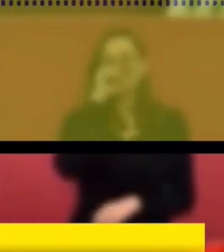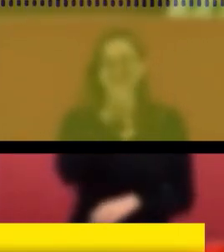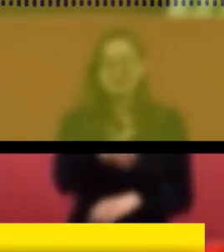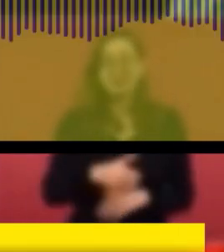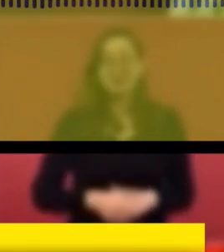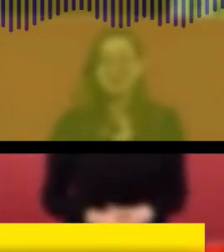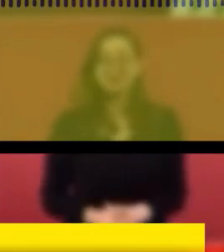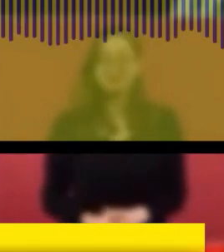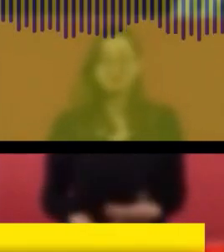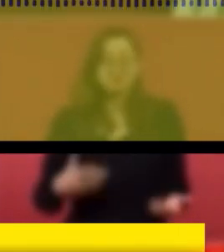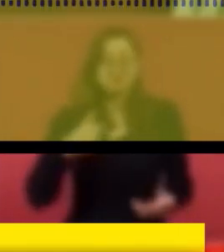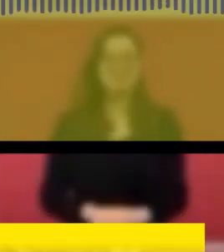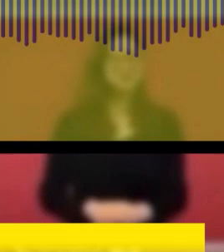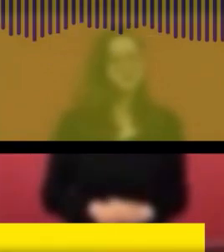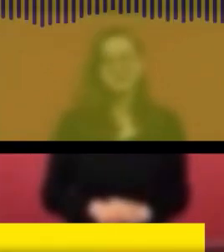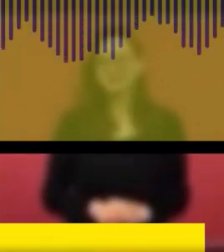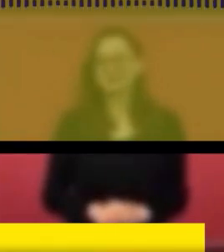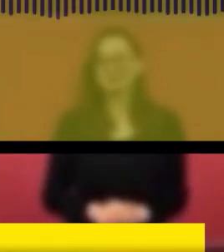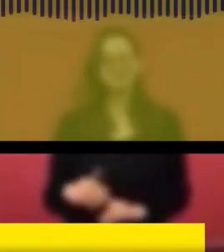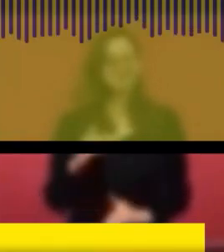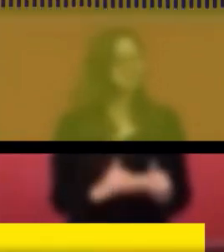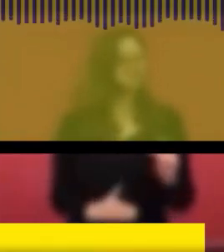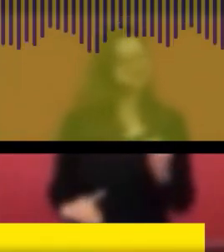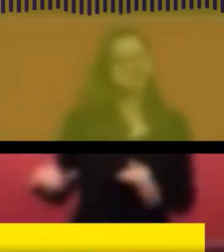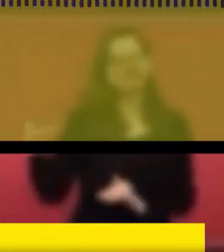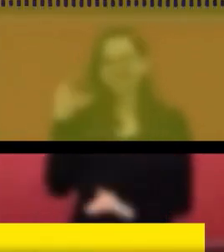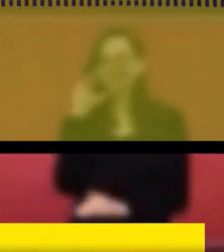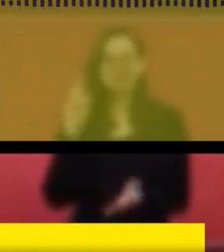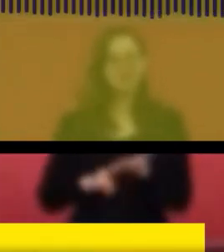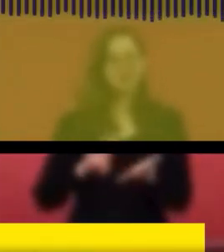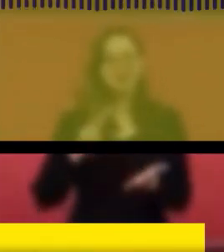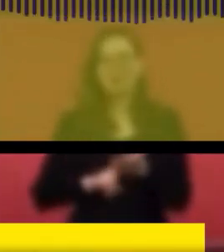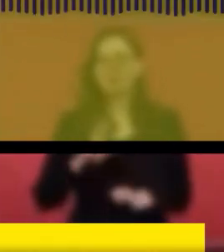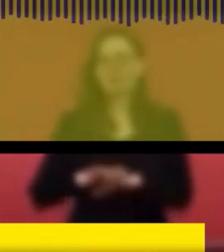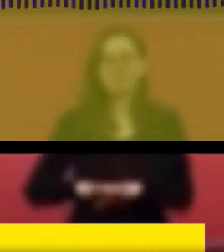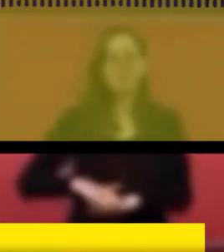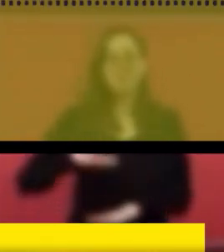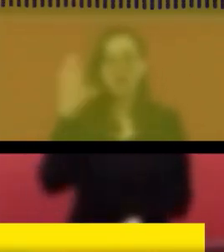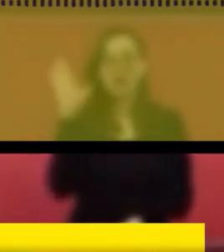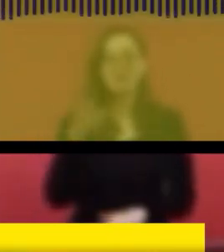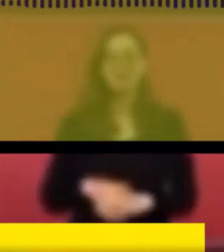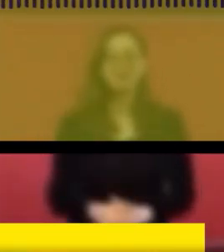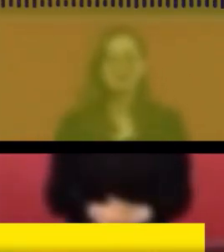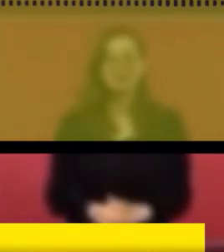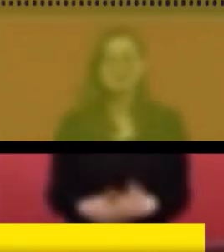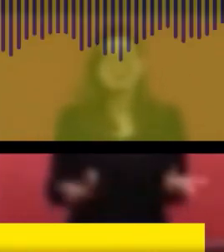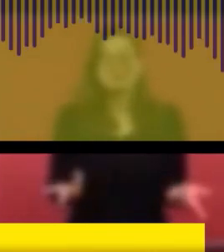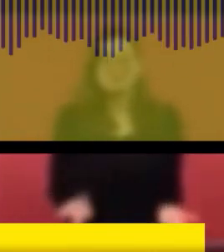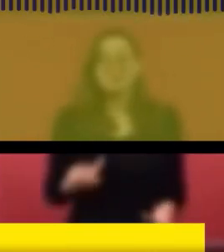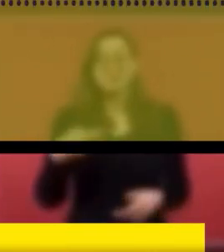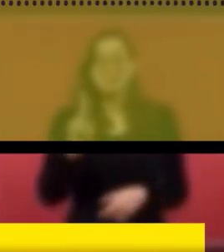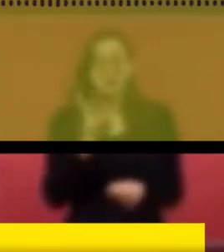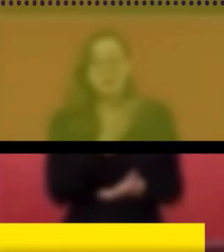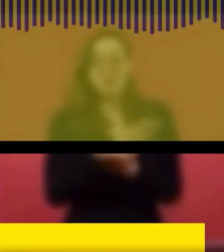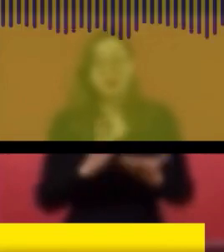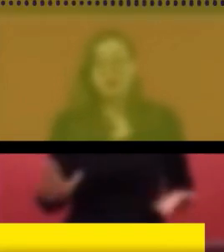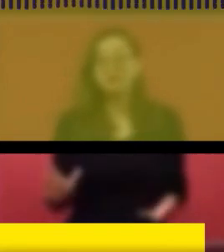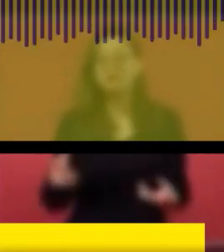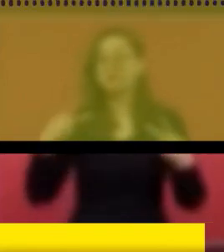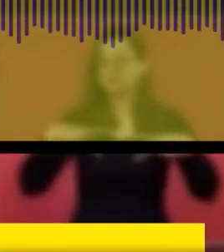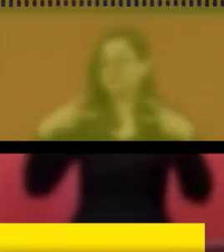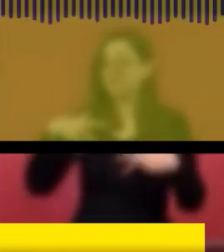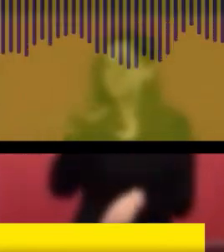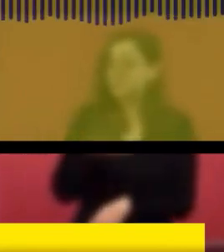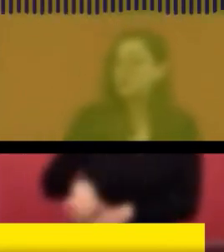único que se le ocurre es regalar es muy fácil. Esos regalos son eficientes como forma de vida. Esos regalos